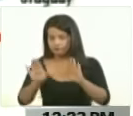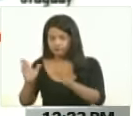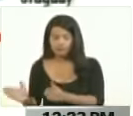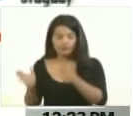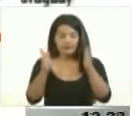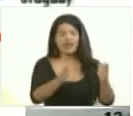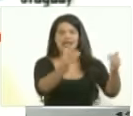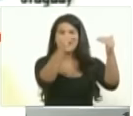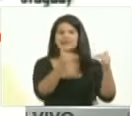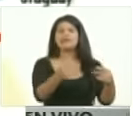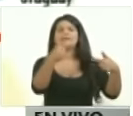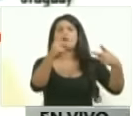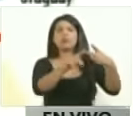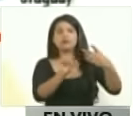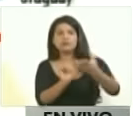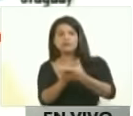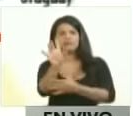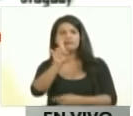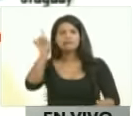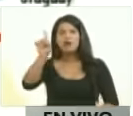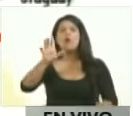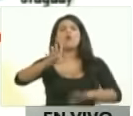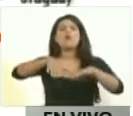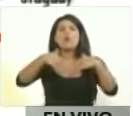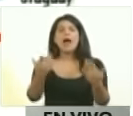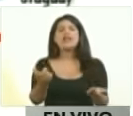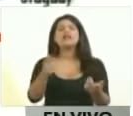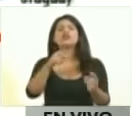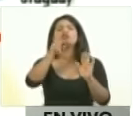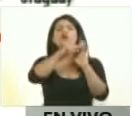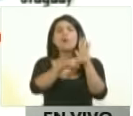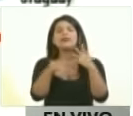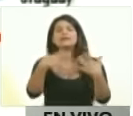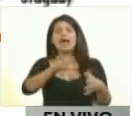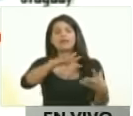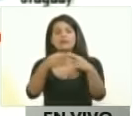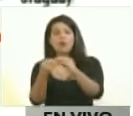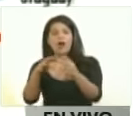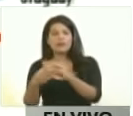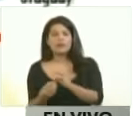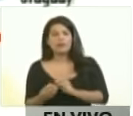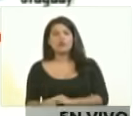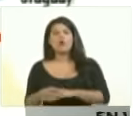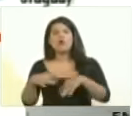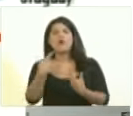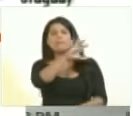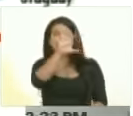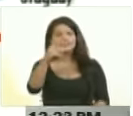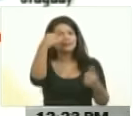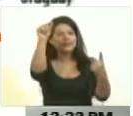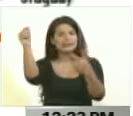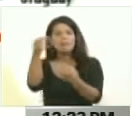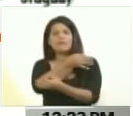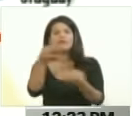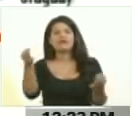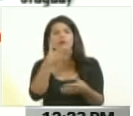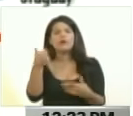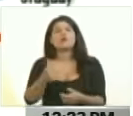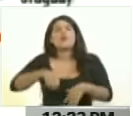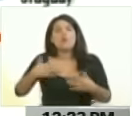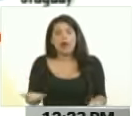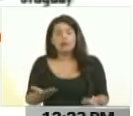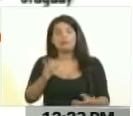efectividad promedio de normas incorporadas por año, estos países de la Triple Alianza se han autodenominado los